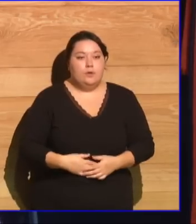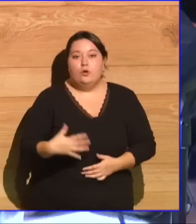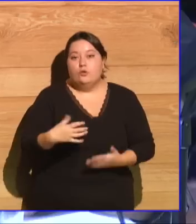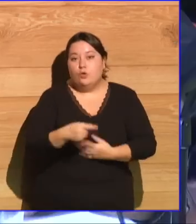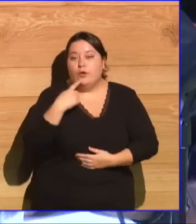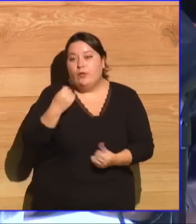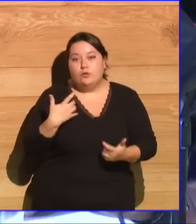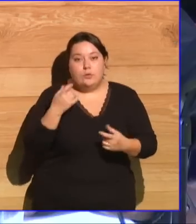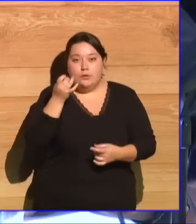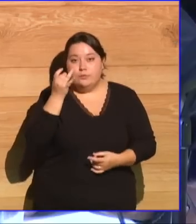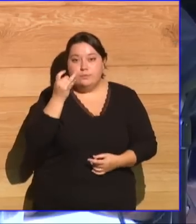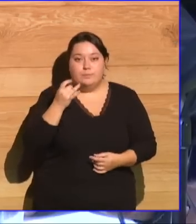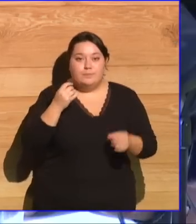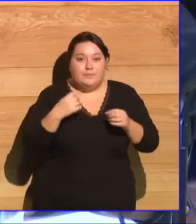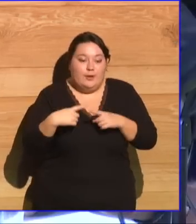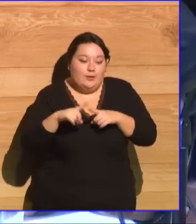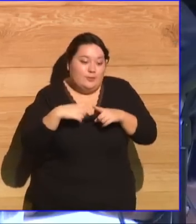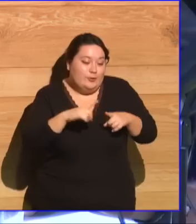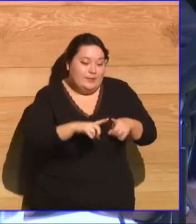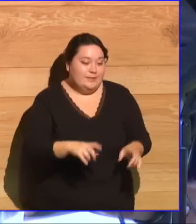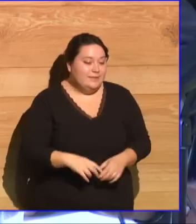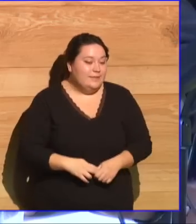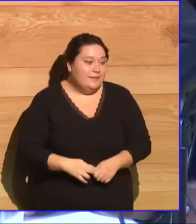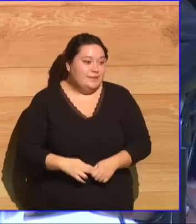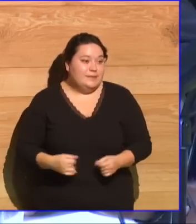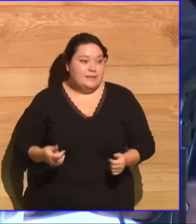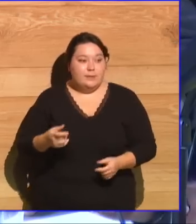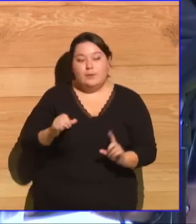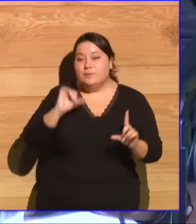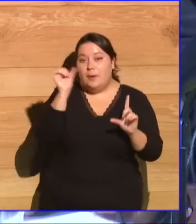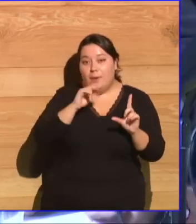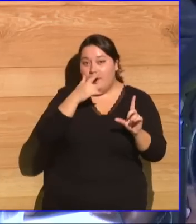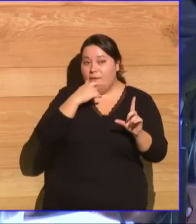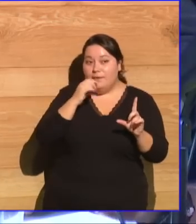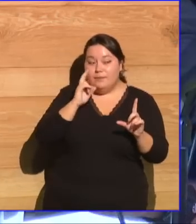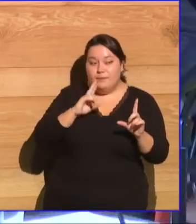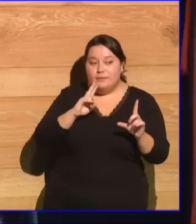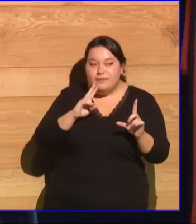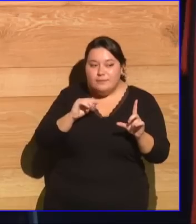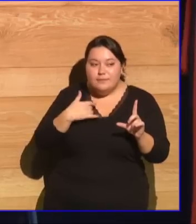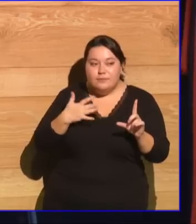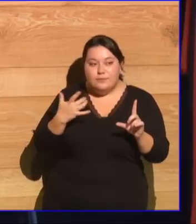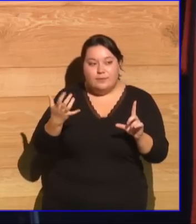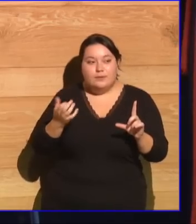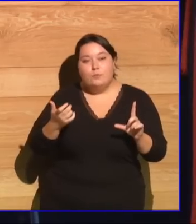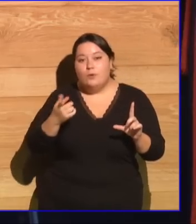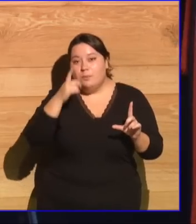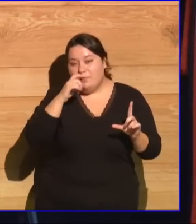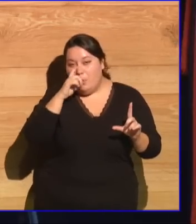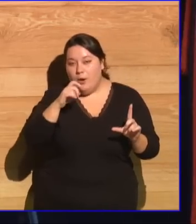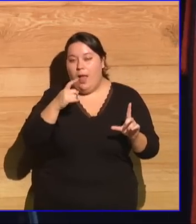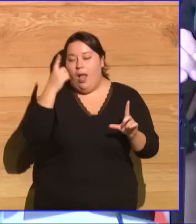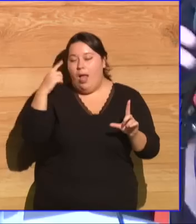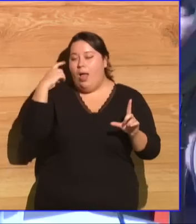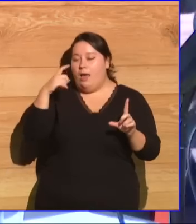que entonces es viable, es factible ver las películas. Y demás. O sea, que decir, que no tienes que tirar de memoria. No